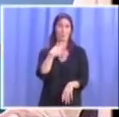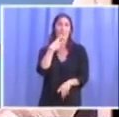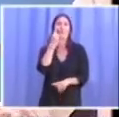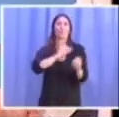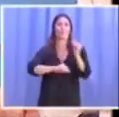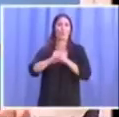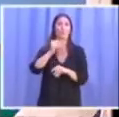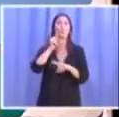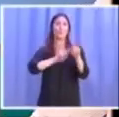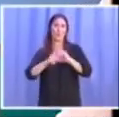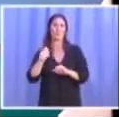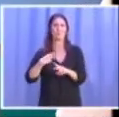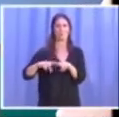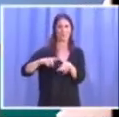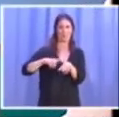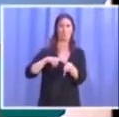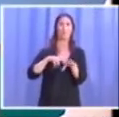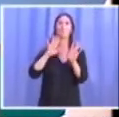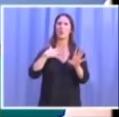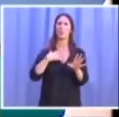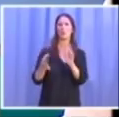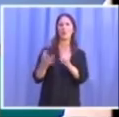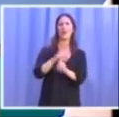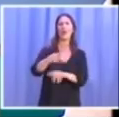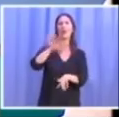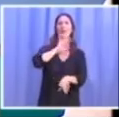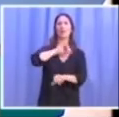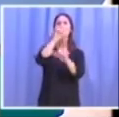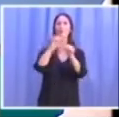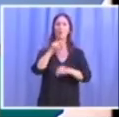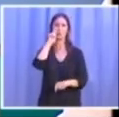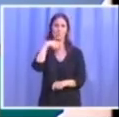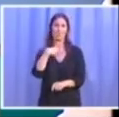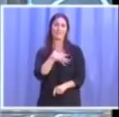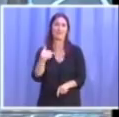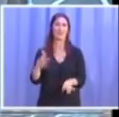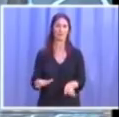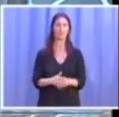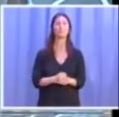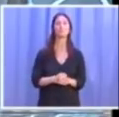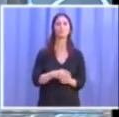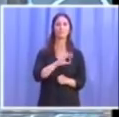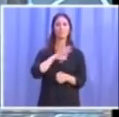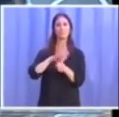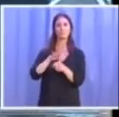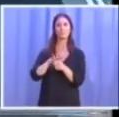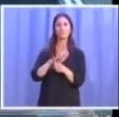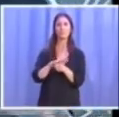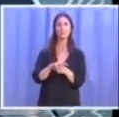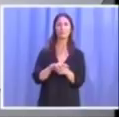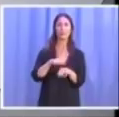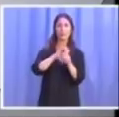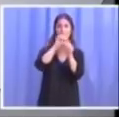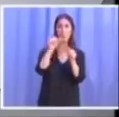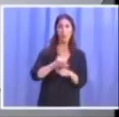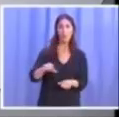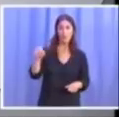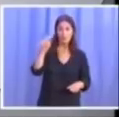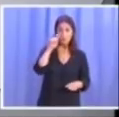y un problema, pero podríamos elegir el modelo turístico que quisiéramos. Señora Gutiérrez. Bueno, el modelo turístico